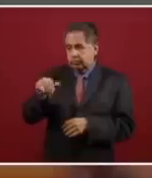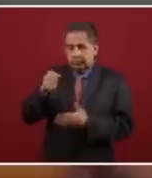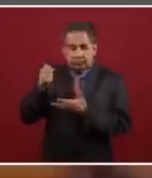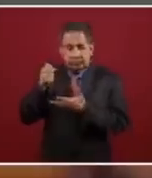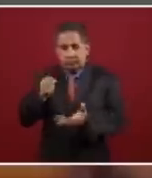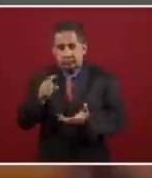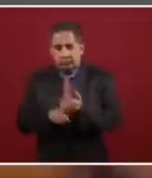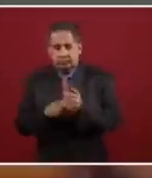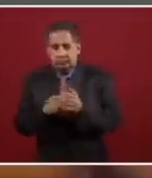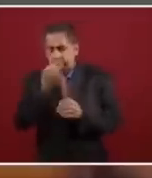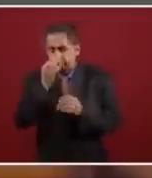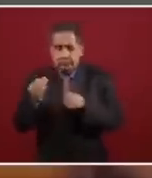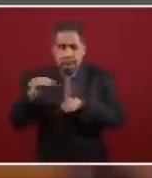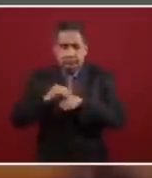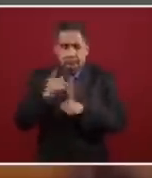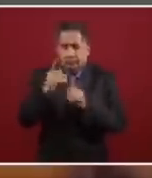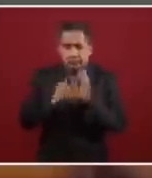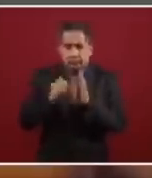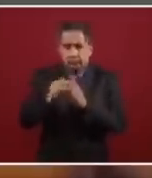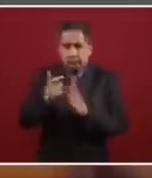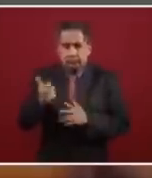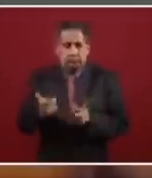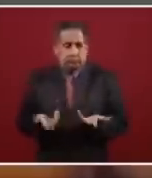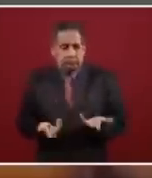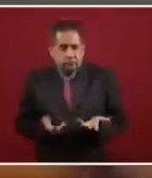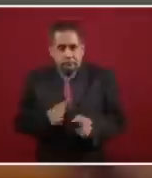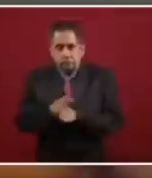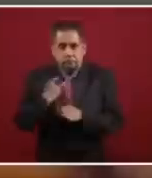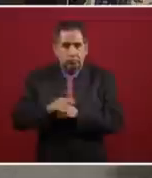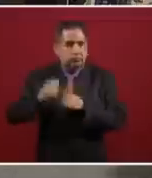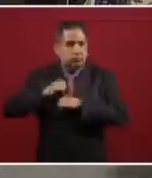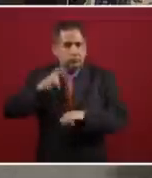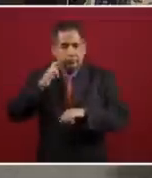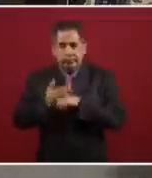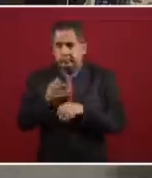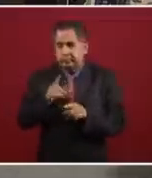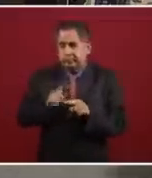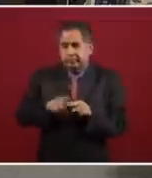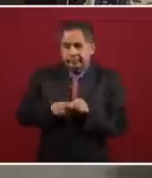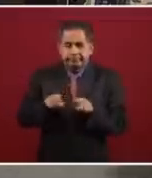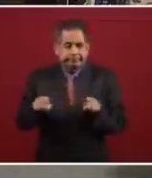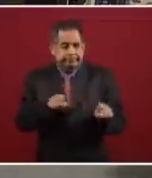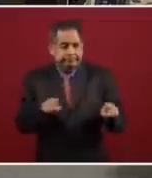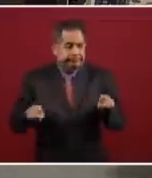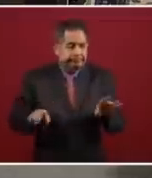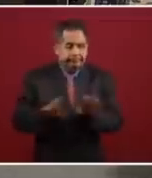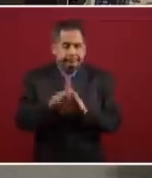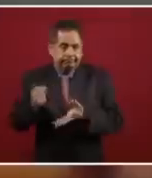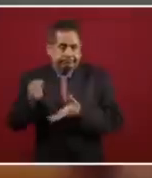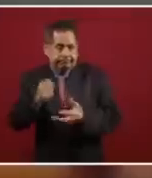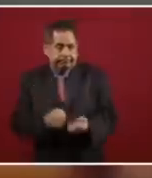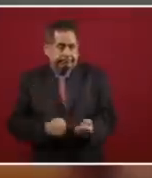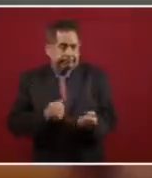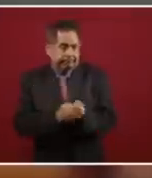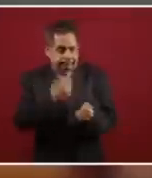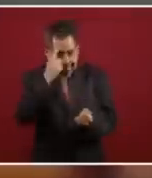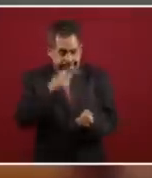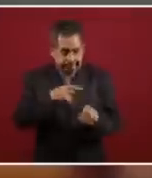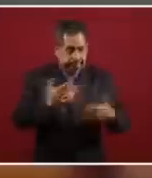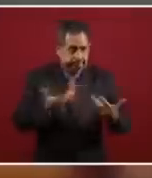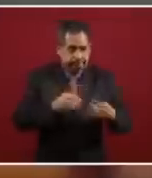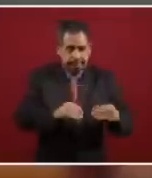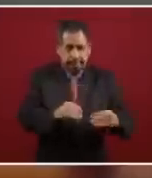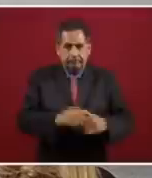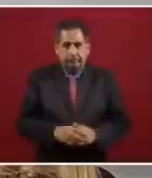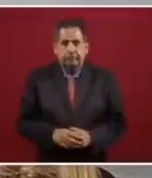solo de 1 millón de pesos. Entonces, ¿qué área se tiene que encargar de esto y cómo vamos a ver reforzado el presupuesto para que esto se traduzca en acciones? Es